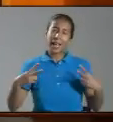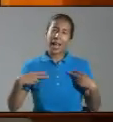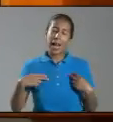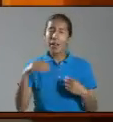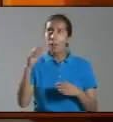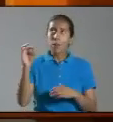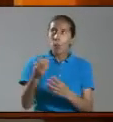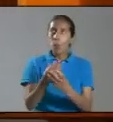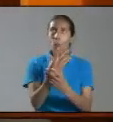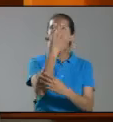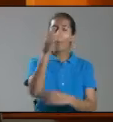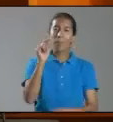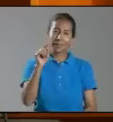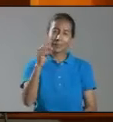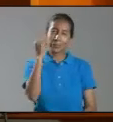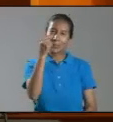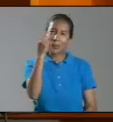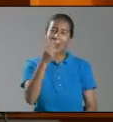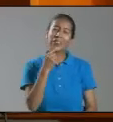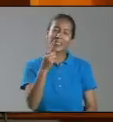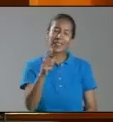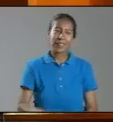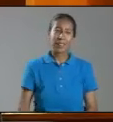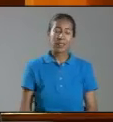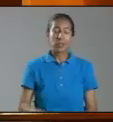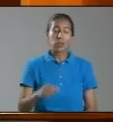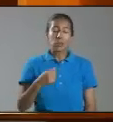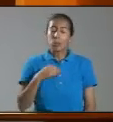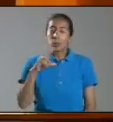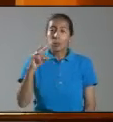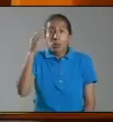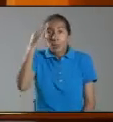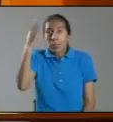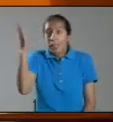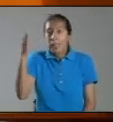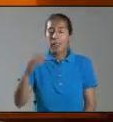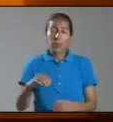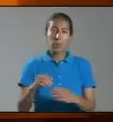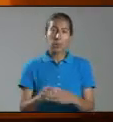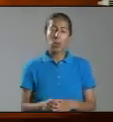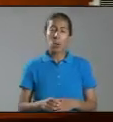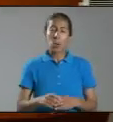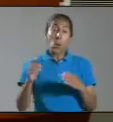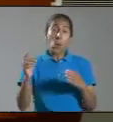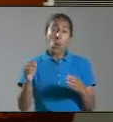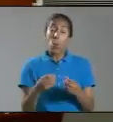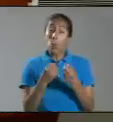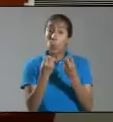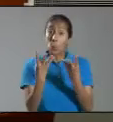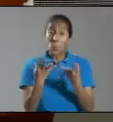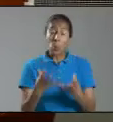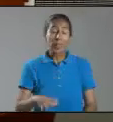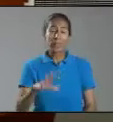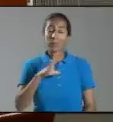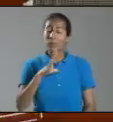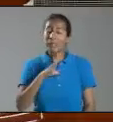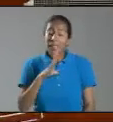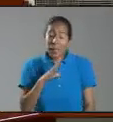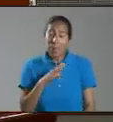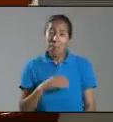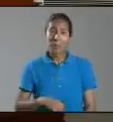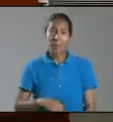Pero a veces el reflejo, no sé cuánto va a durar eso, pero el reflejo de la luz de la gloria que está en